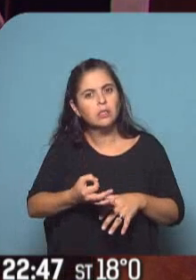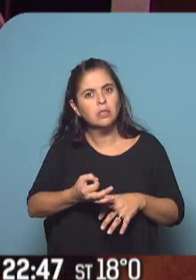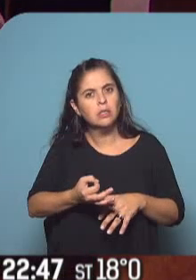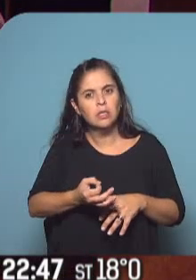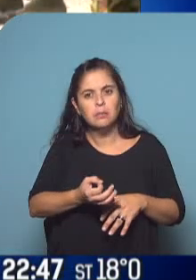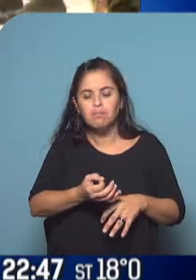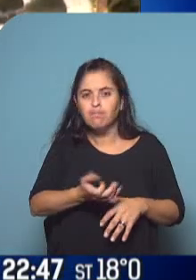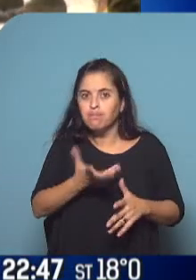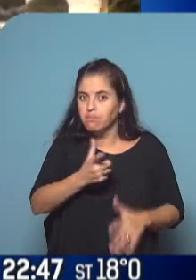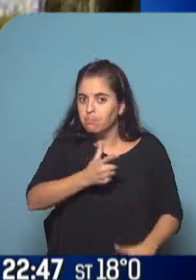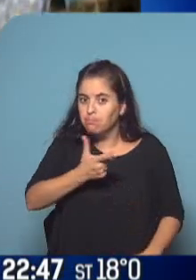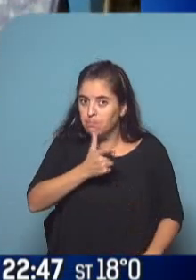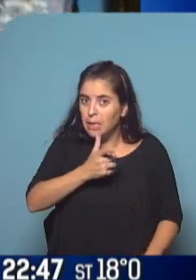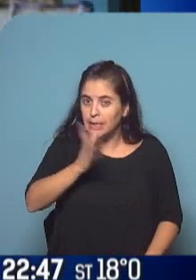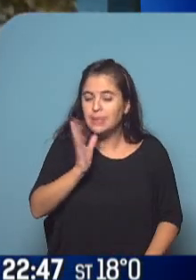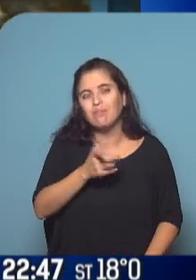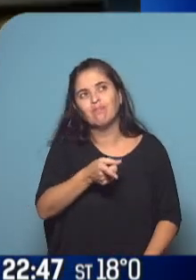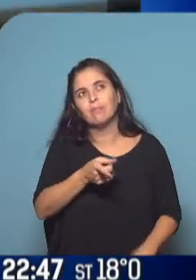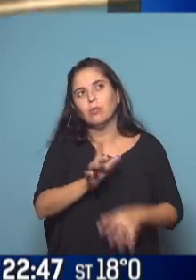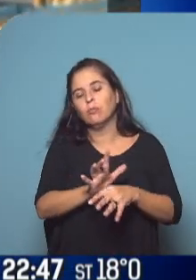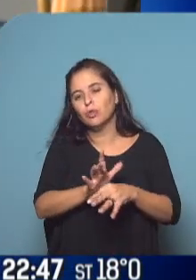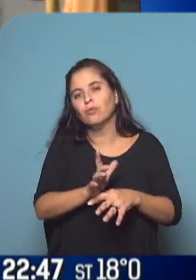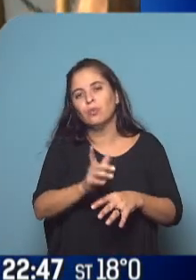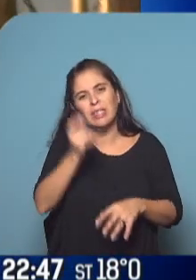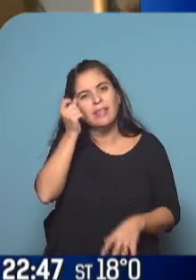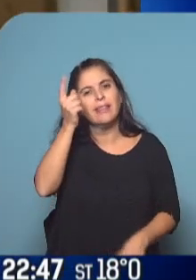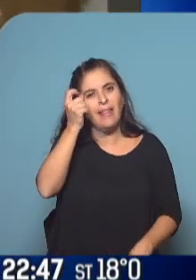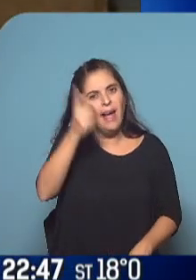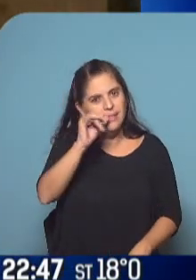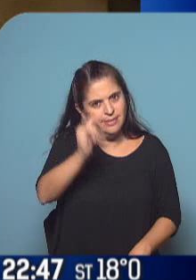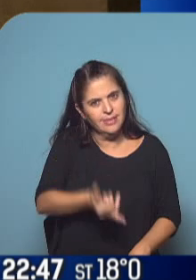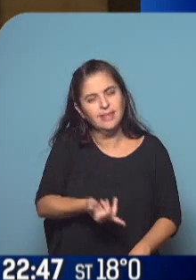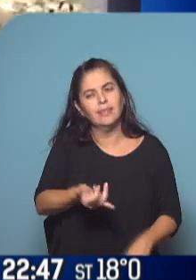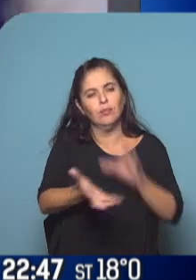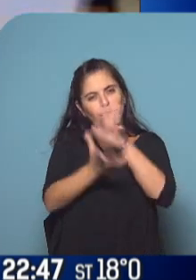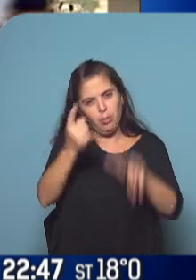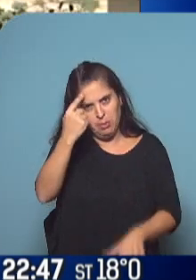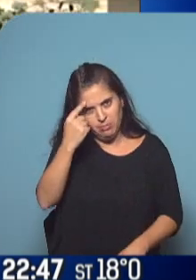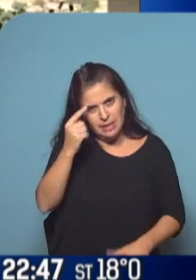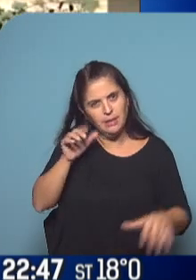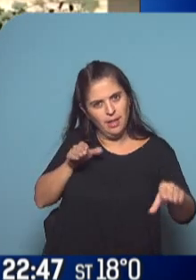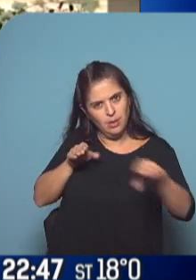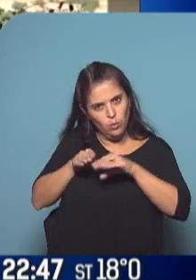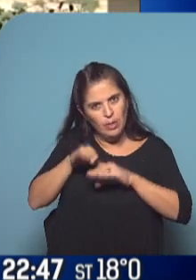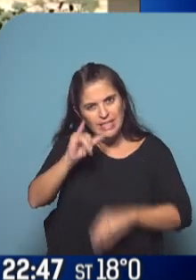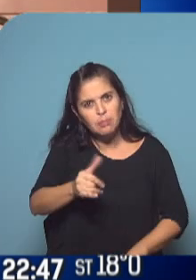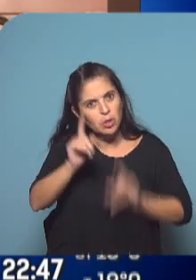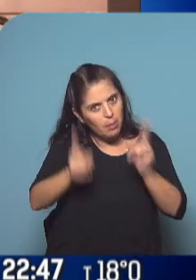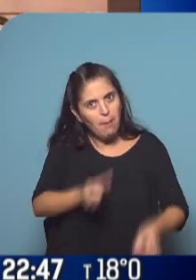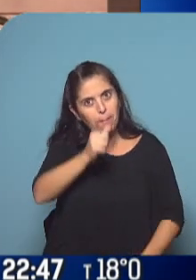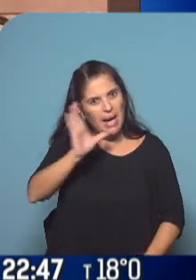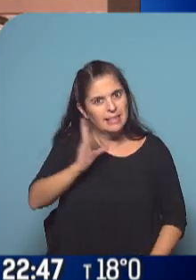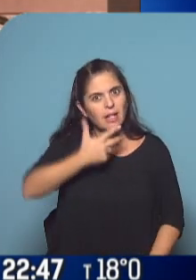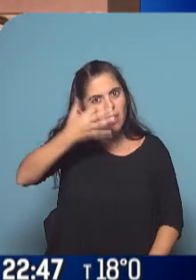cuesta decir ideológico, pero llamémoslo ideológico, por ponerle algún nombre a los atentados, sino que también hubo una intervención más directa de ISIS en